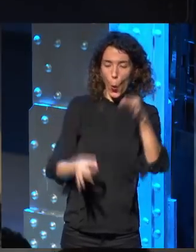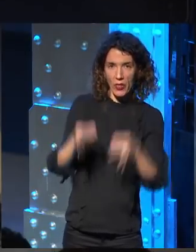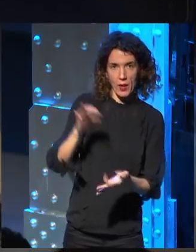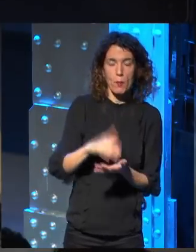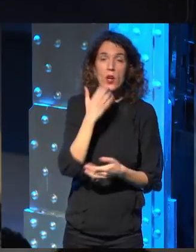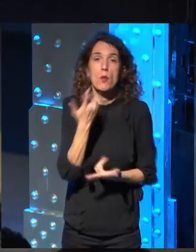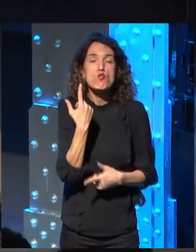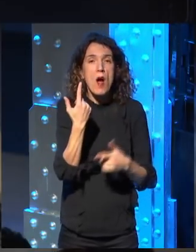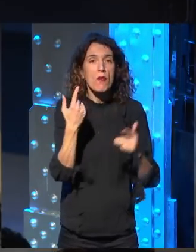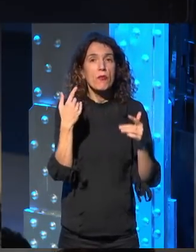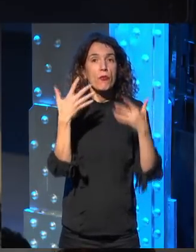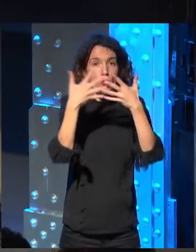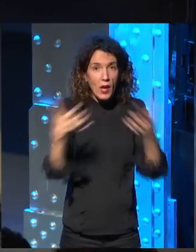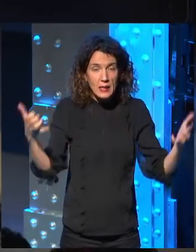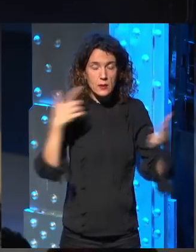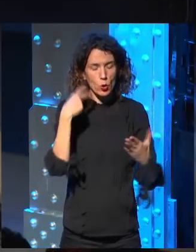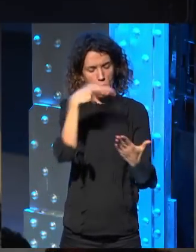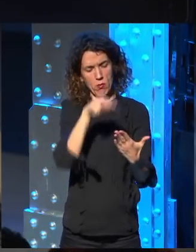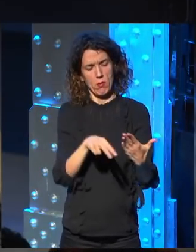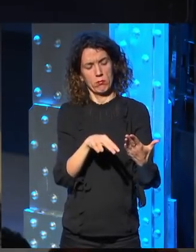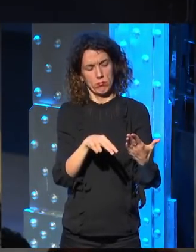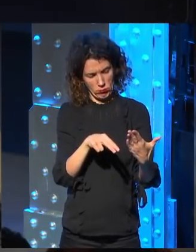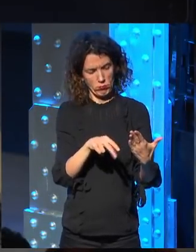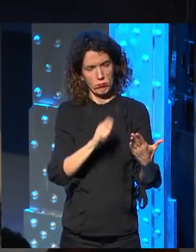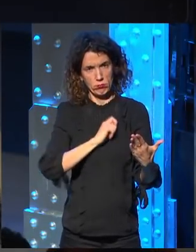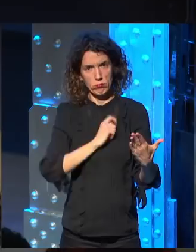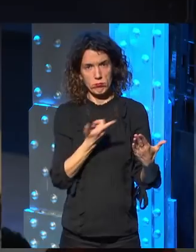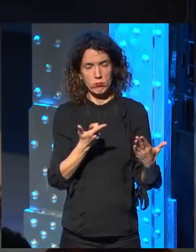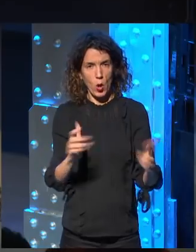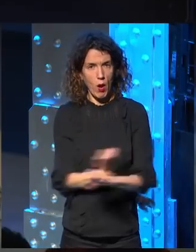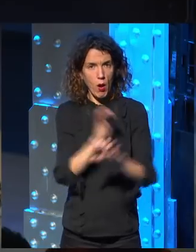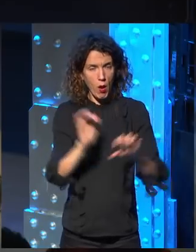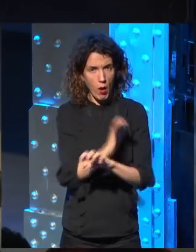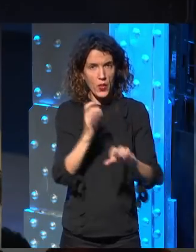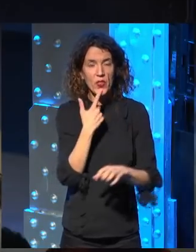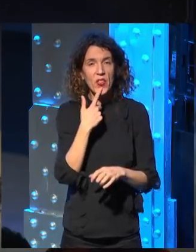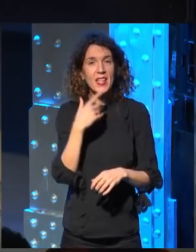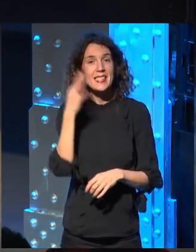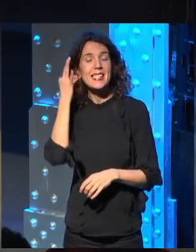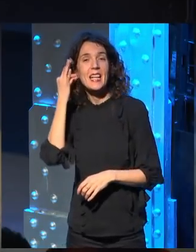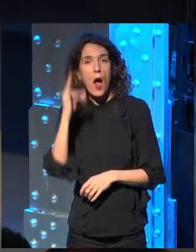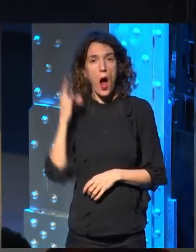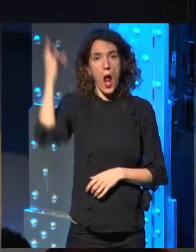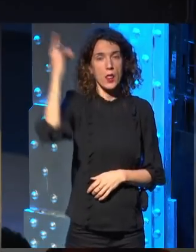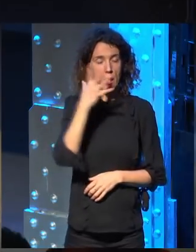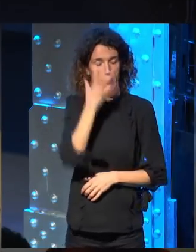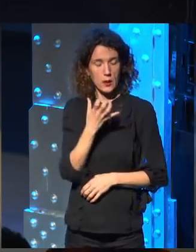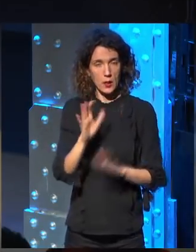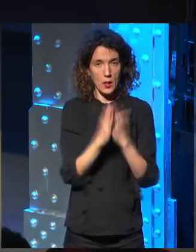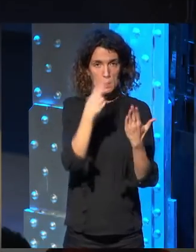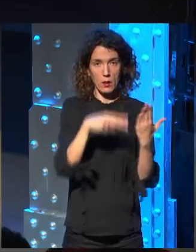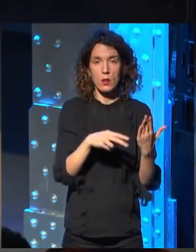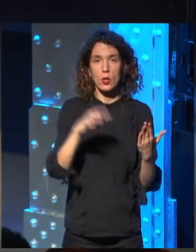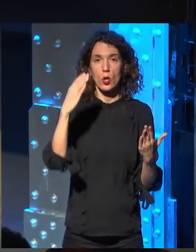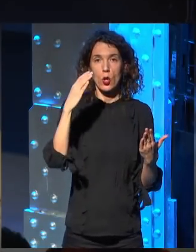hay una frase que cuando la leí me hizo mucha gracia, ¿no? Una chica alta y seria lee un libro de